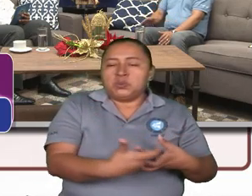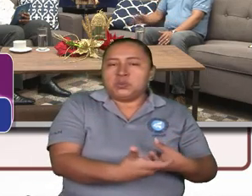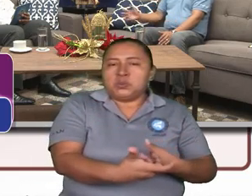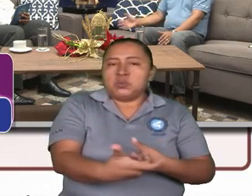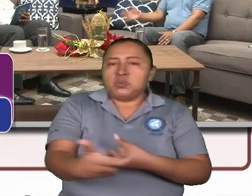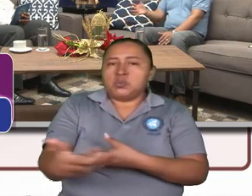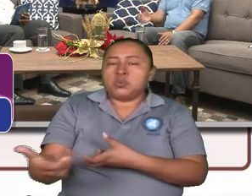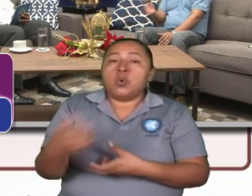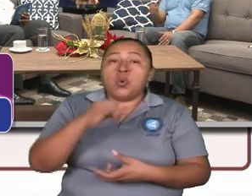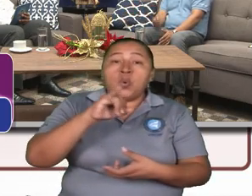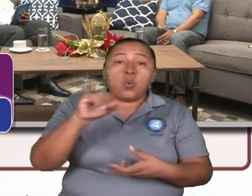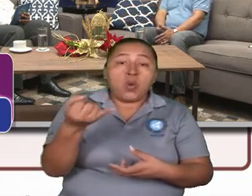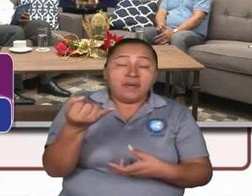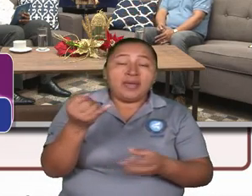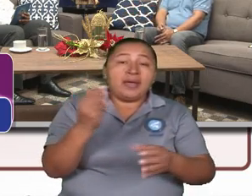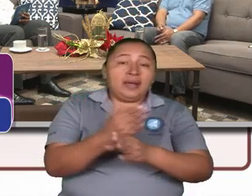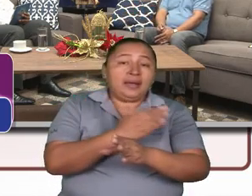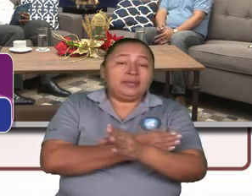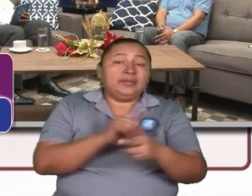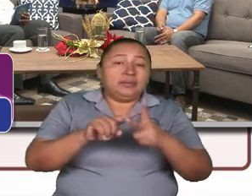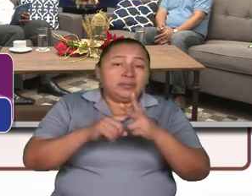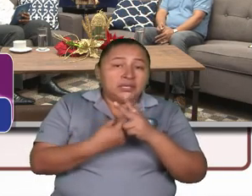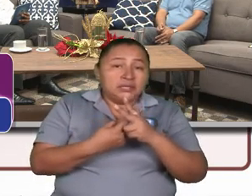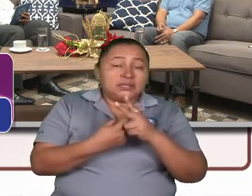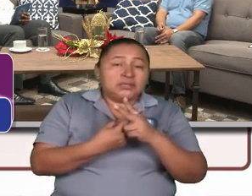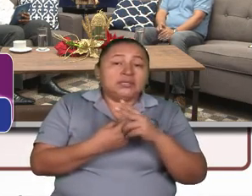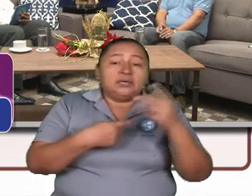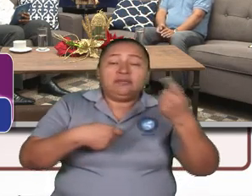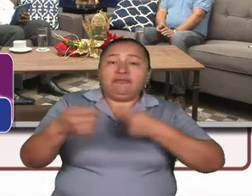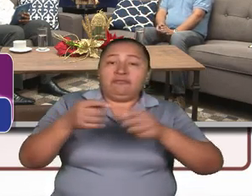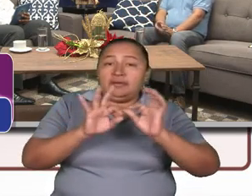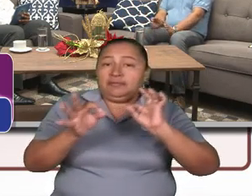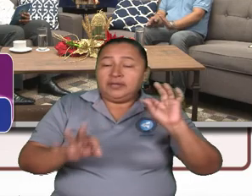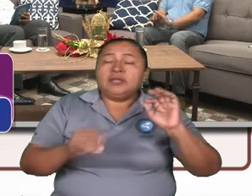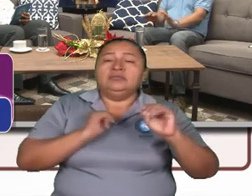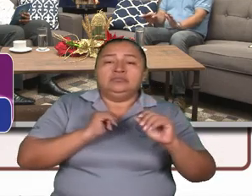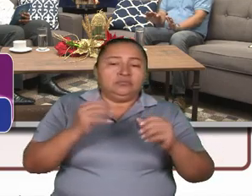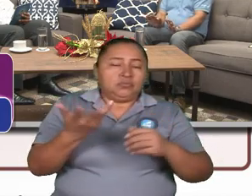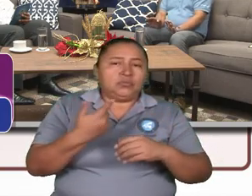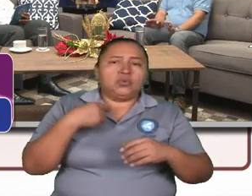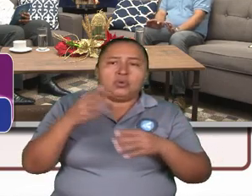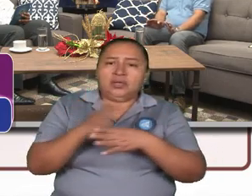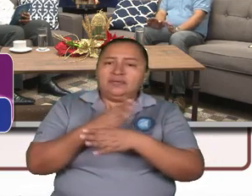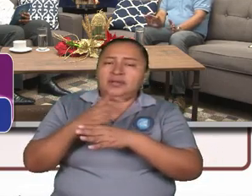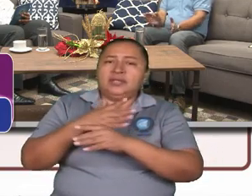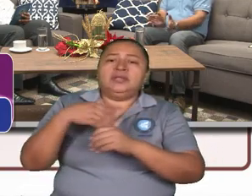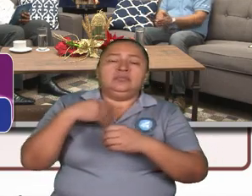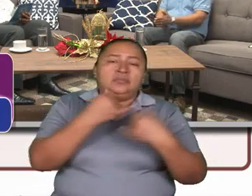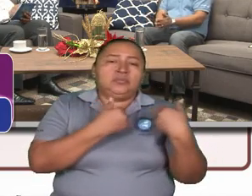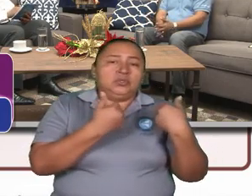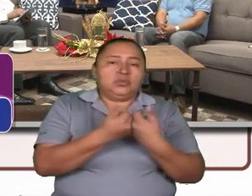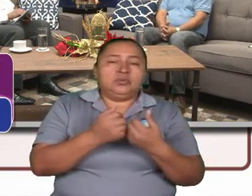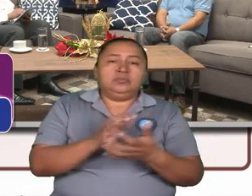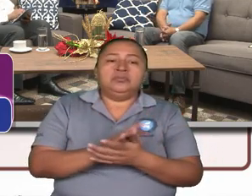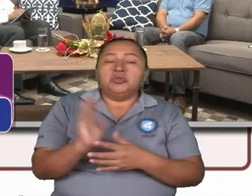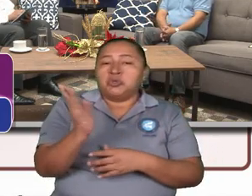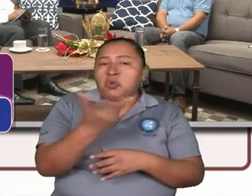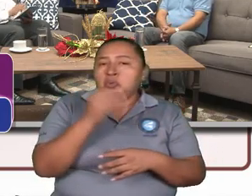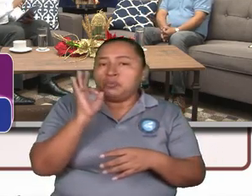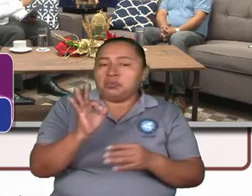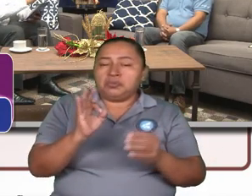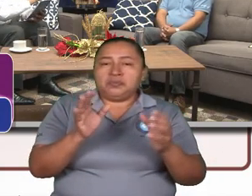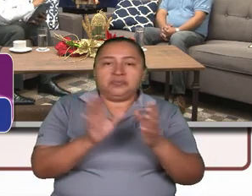Para que esté supervisando... La parte eléctrica de cada uno de los stands. Tenemos a Enacal, que ahí contamos con